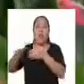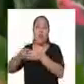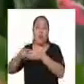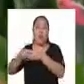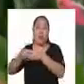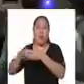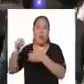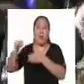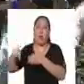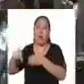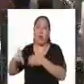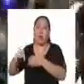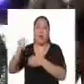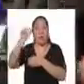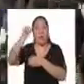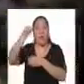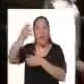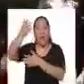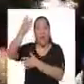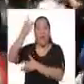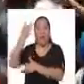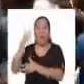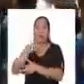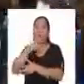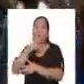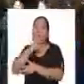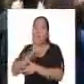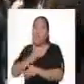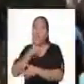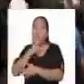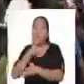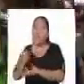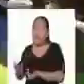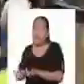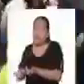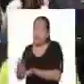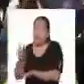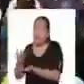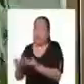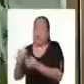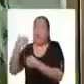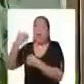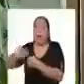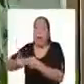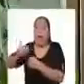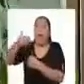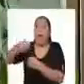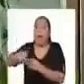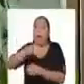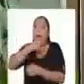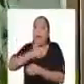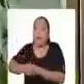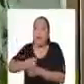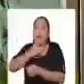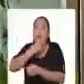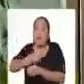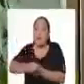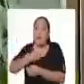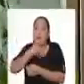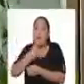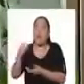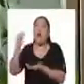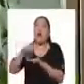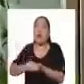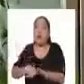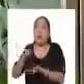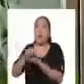Redonda es casi una tragedia anunciada y cada diciembre ronda nuevamente la tragedia, ¿no? Entonces la pregunta es, bueno, ¿por qué